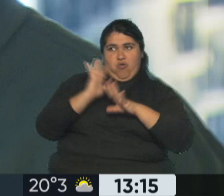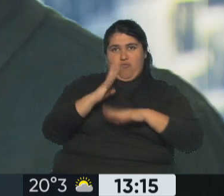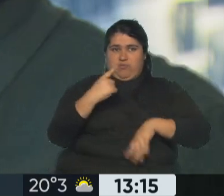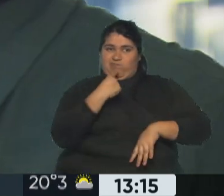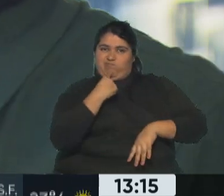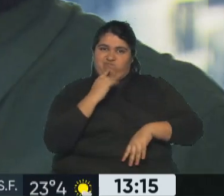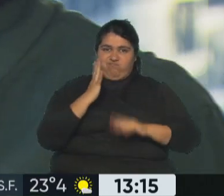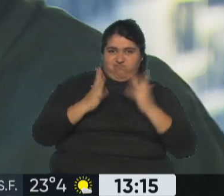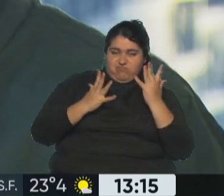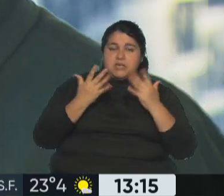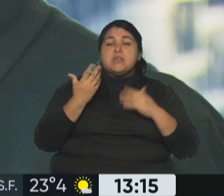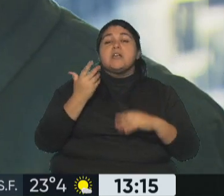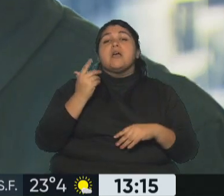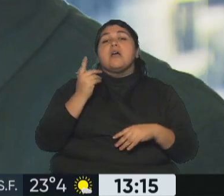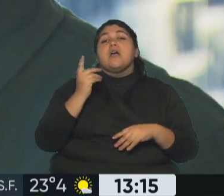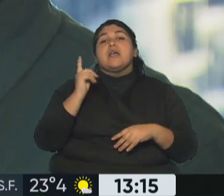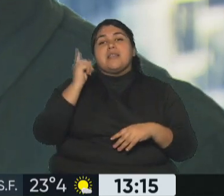uno esperaría quizás